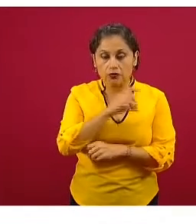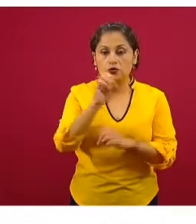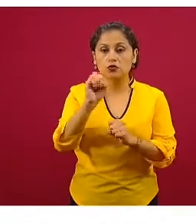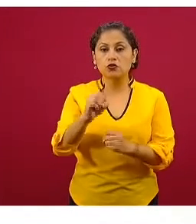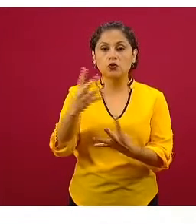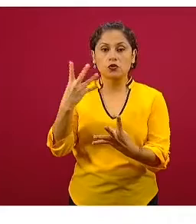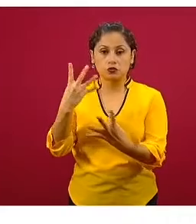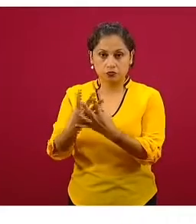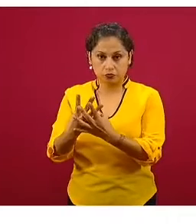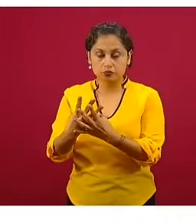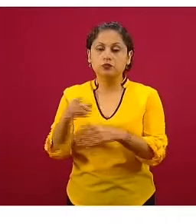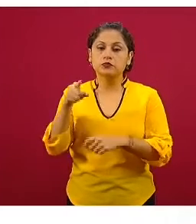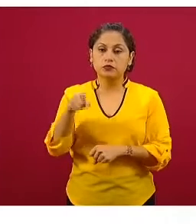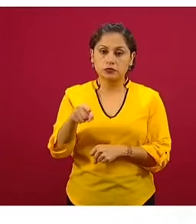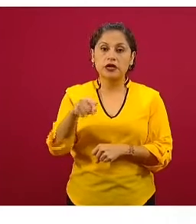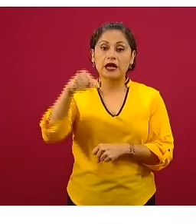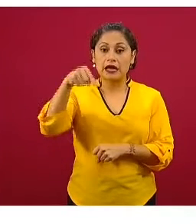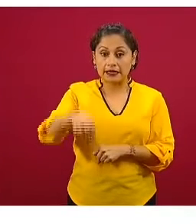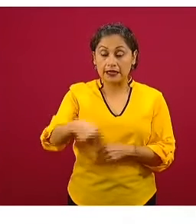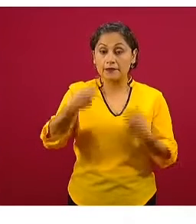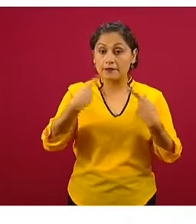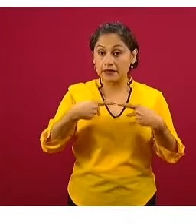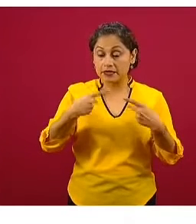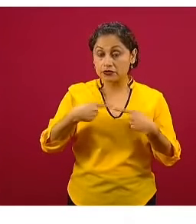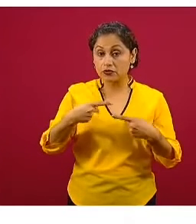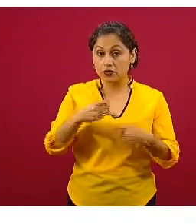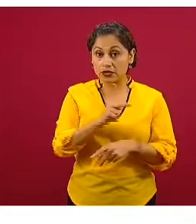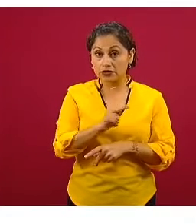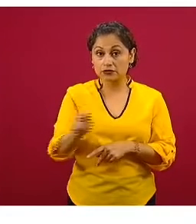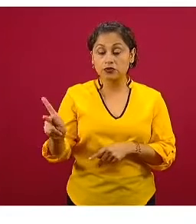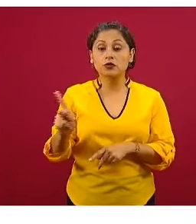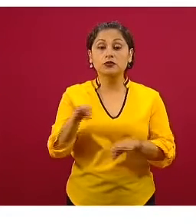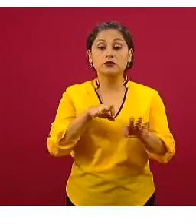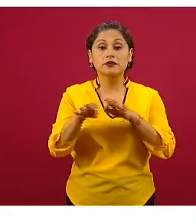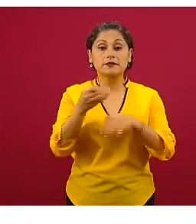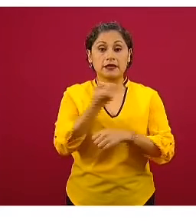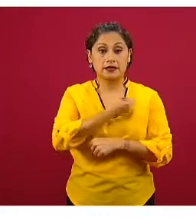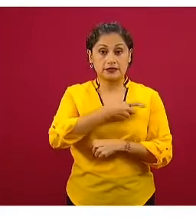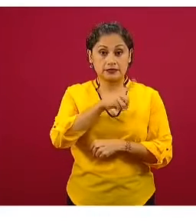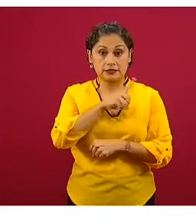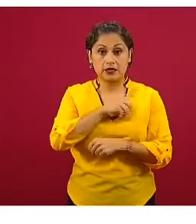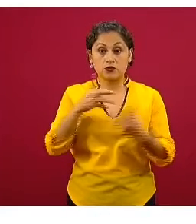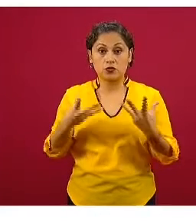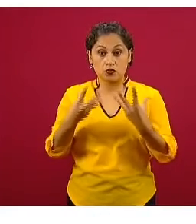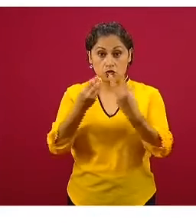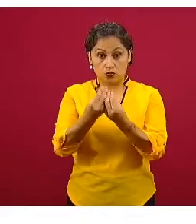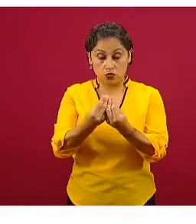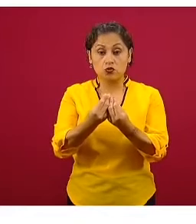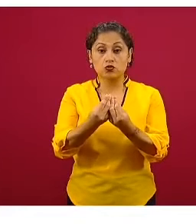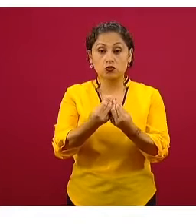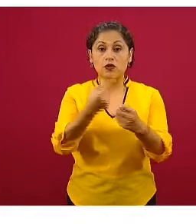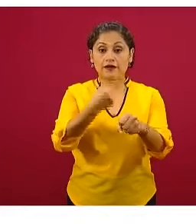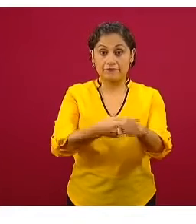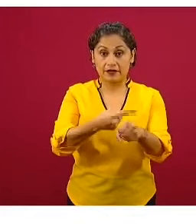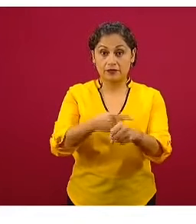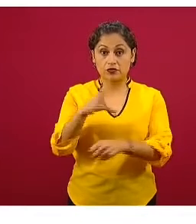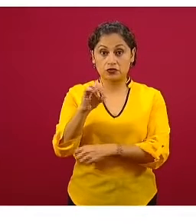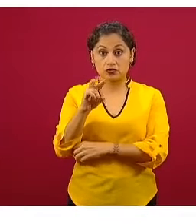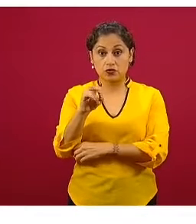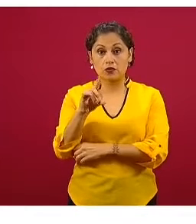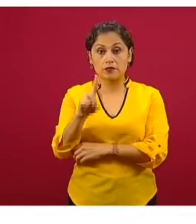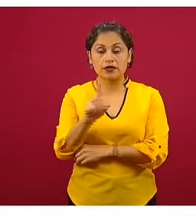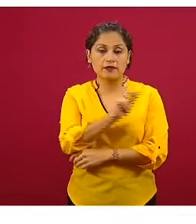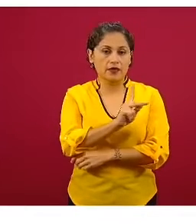del personal de salud que está involucrada en la atención de la epidemia en México. Se tienen lineamientos